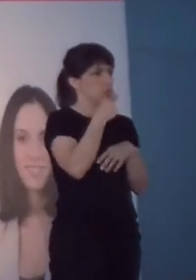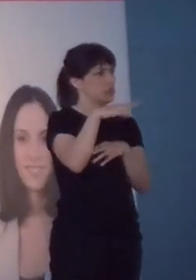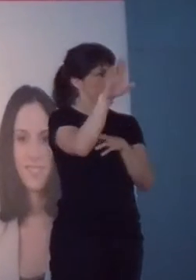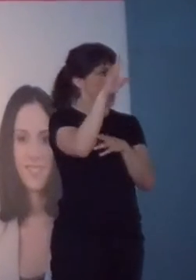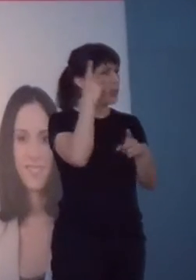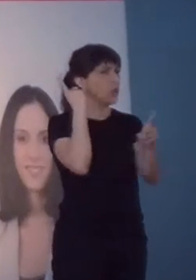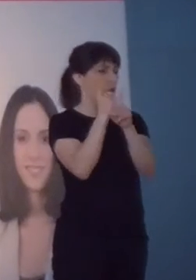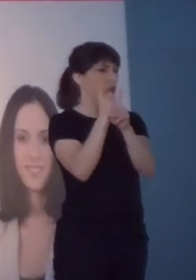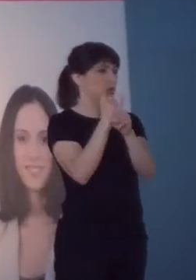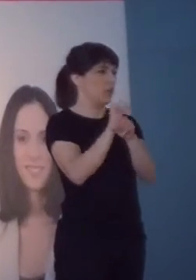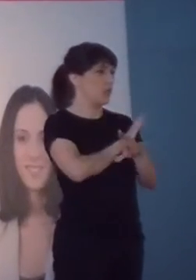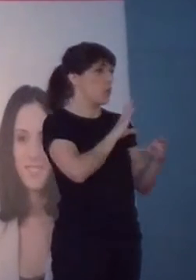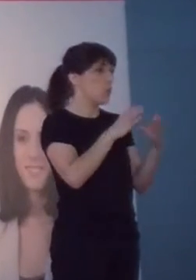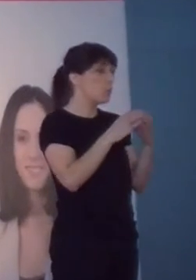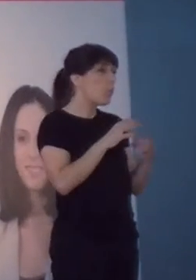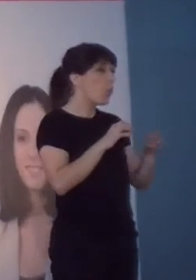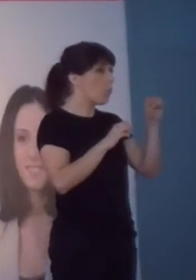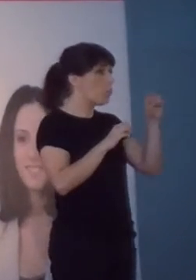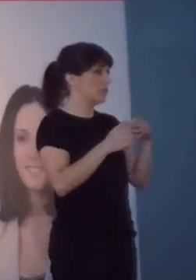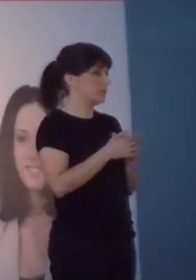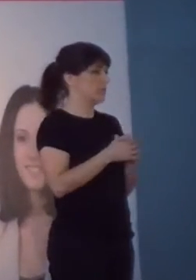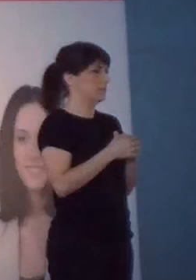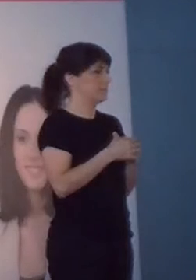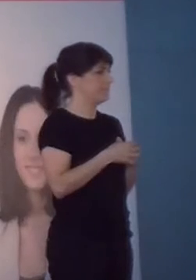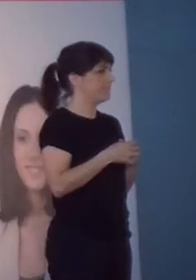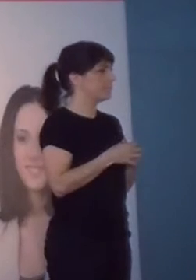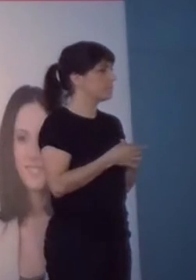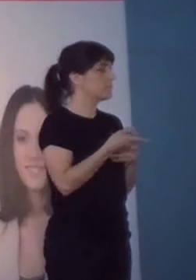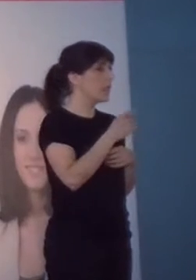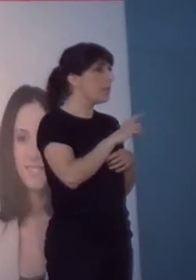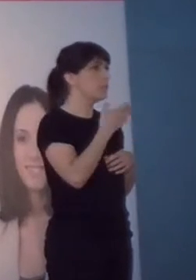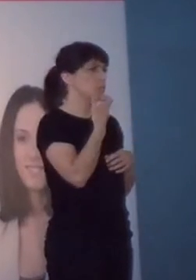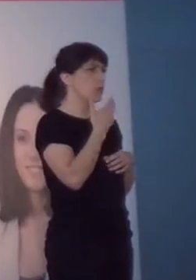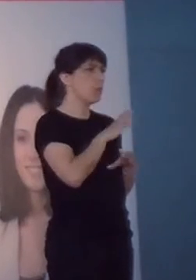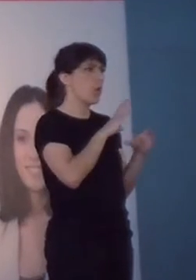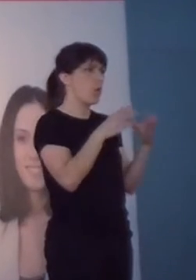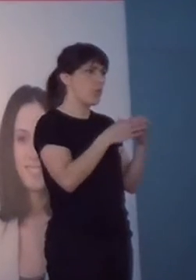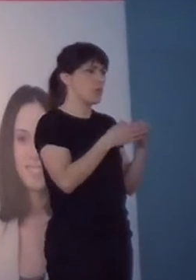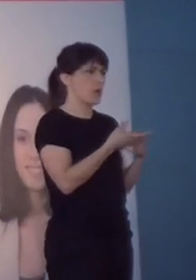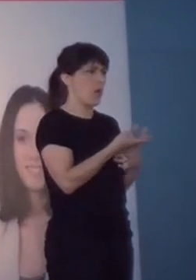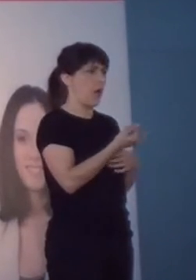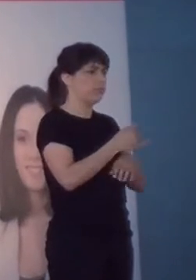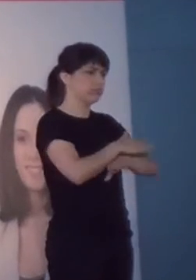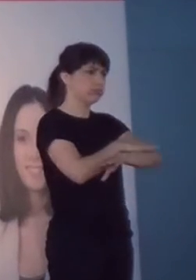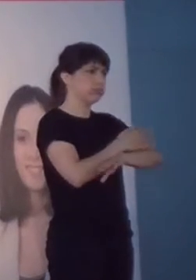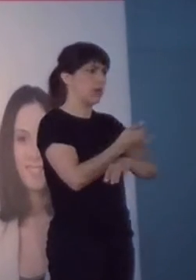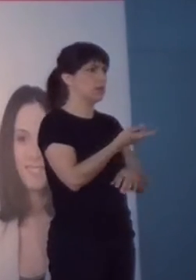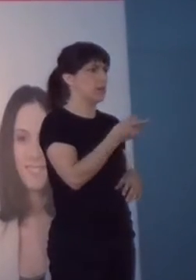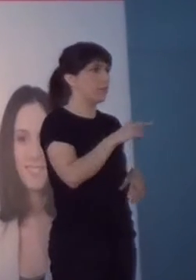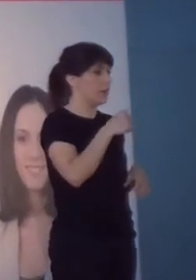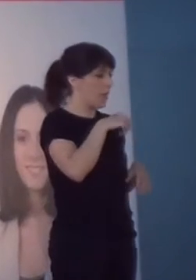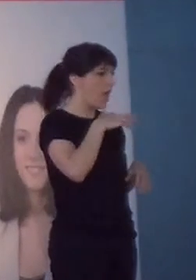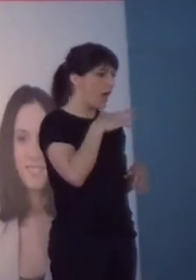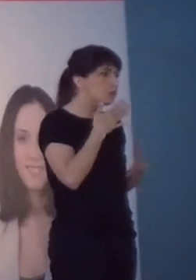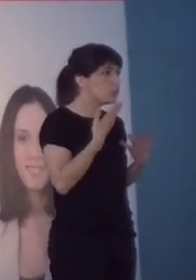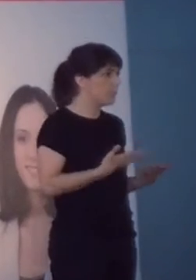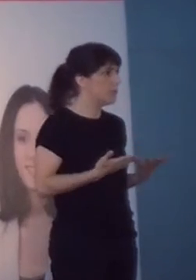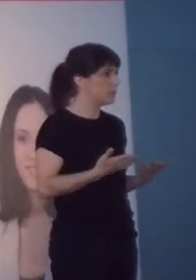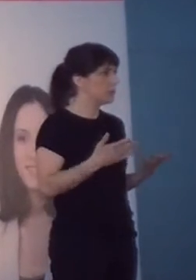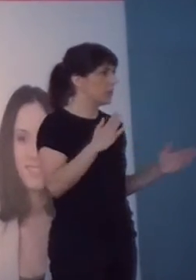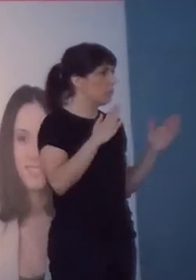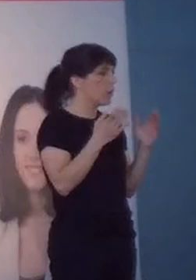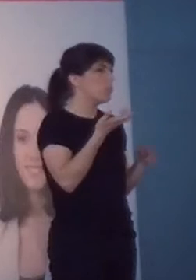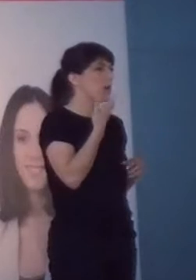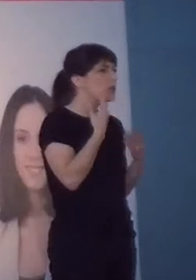Partido Comunista. E houve goberno de Hitler. En estas estamos. A historia nunca